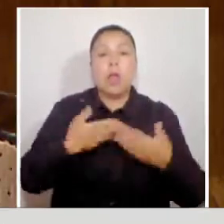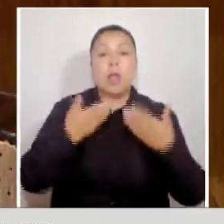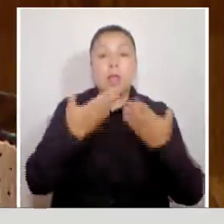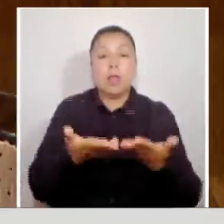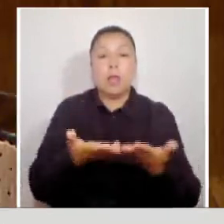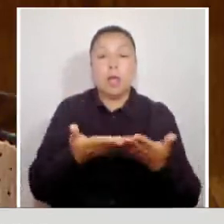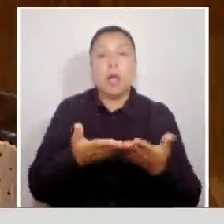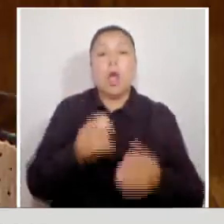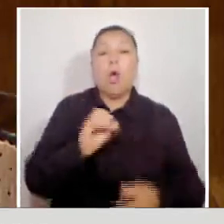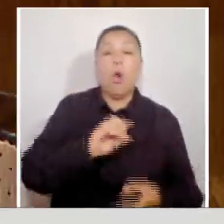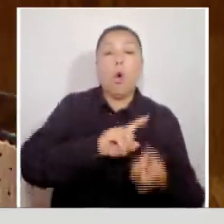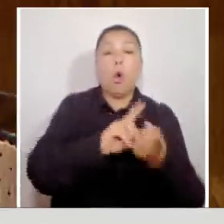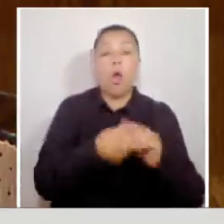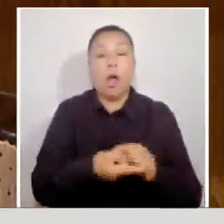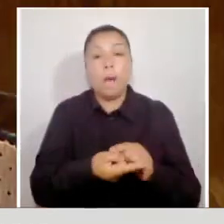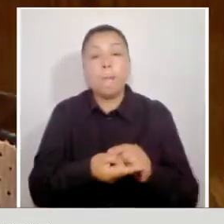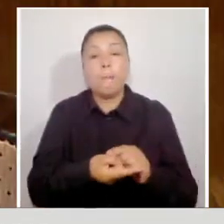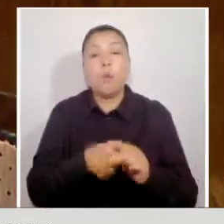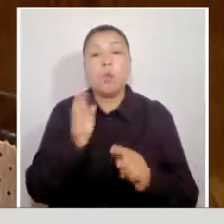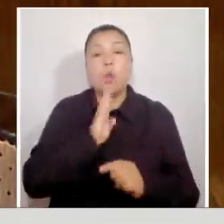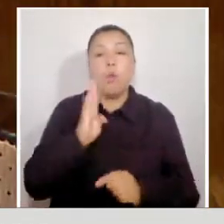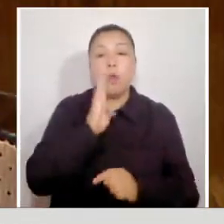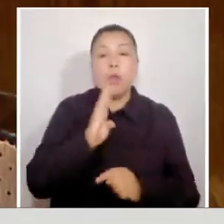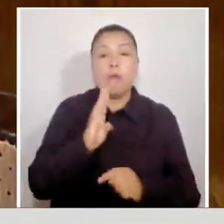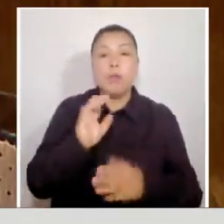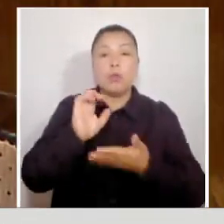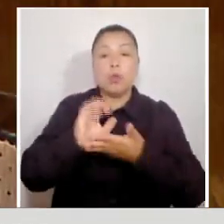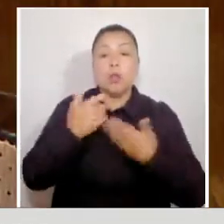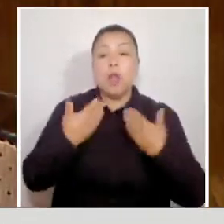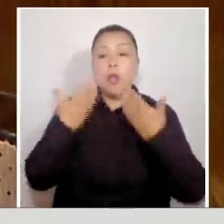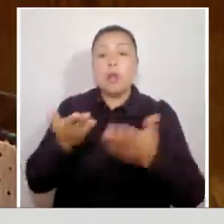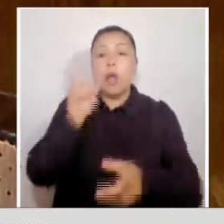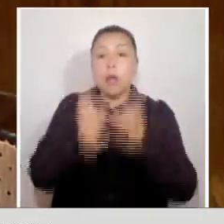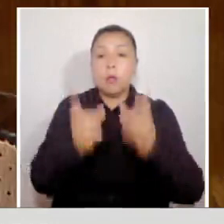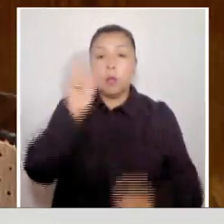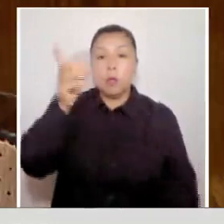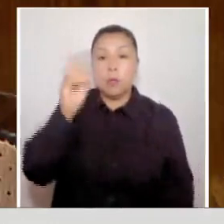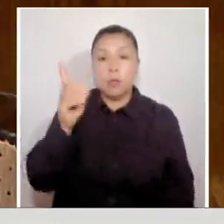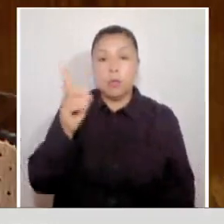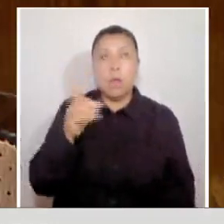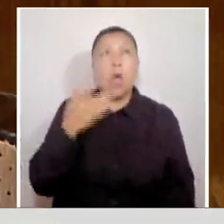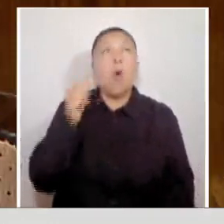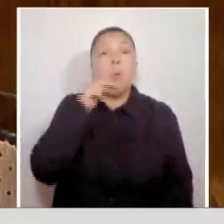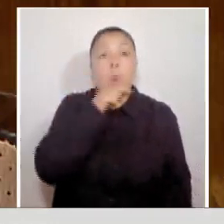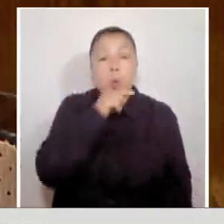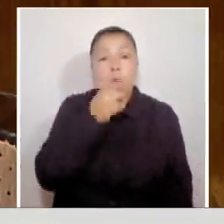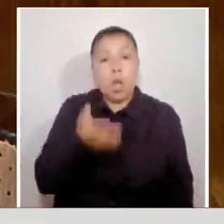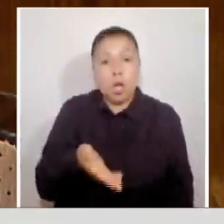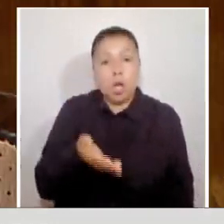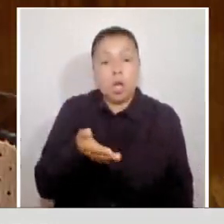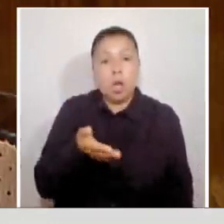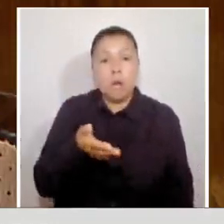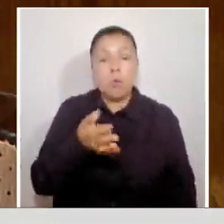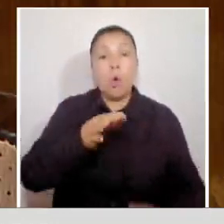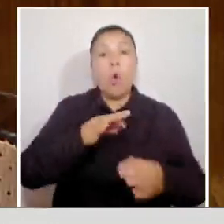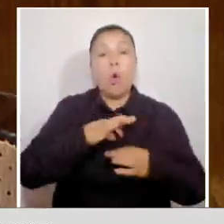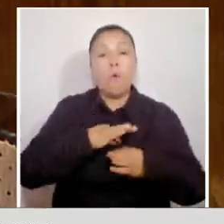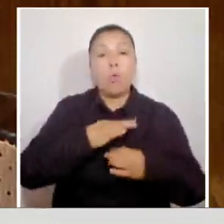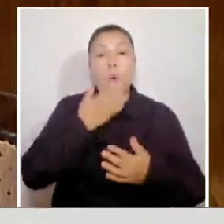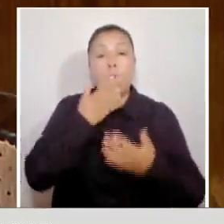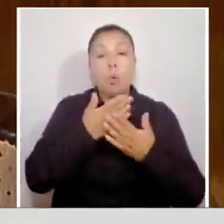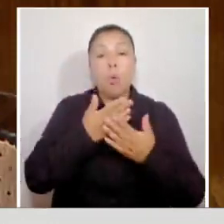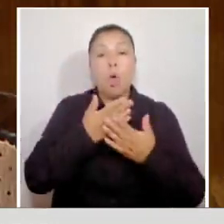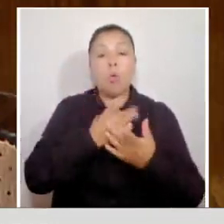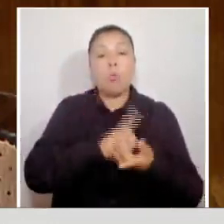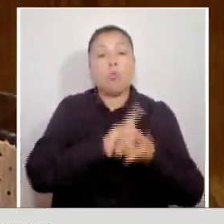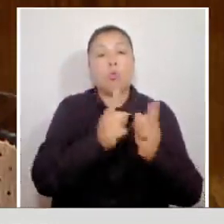o renovación de los beneficios que el estado otorga a estas personas como por ejemplo un botón cuando una persona cambia de categoría